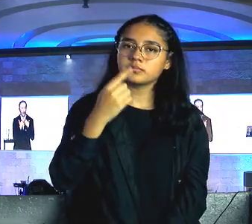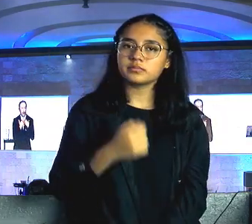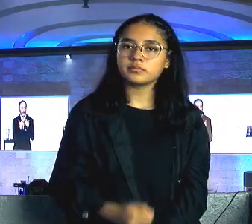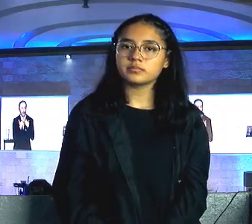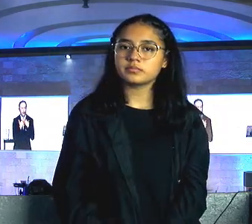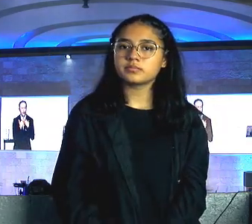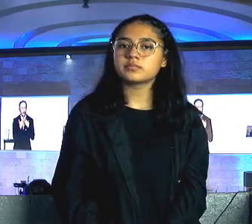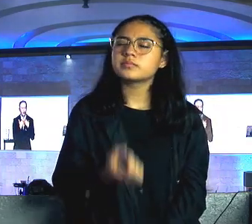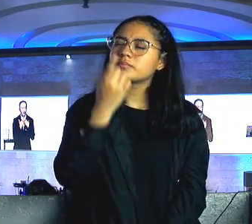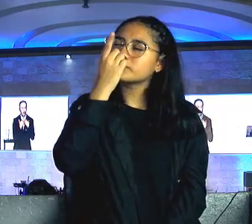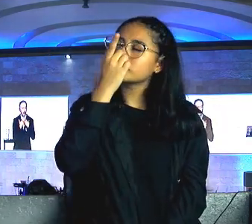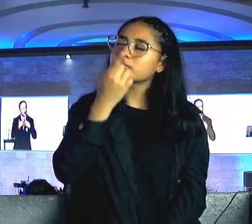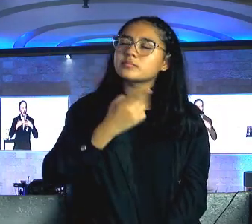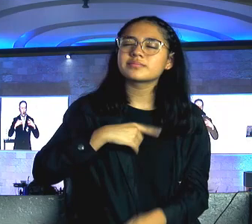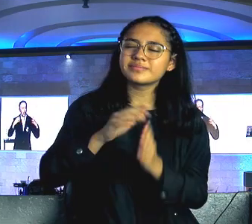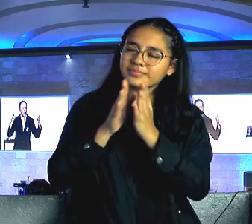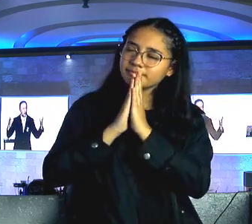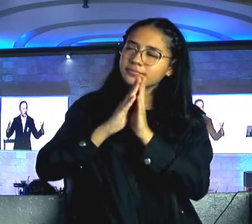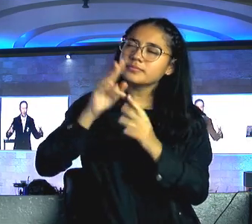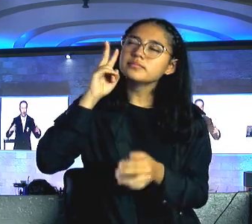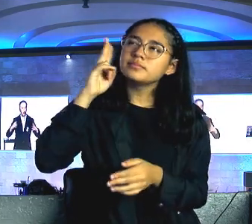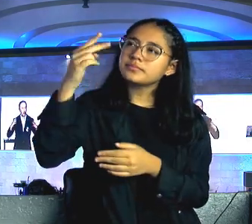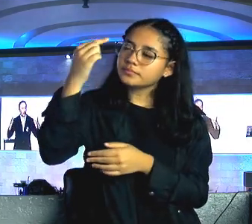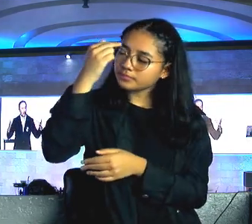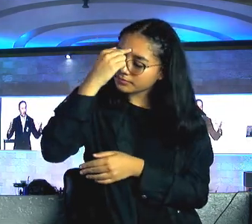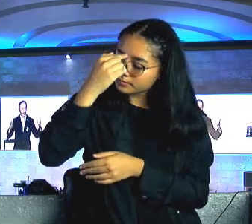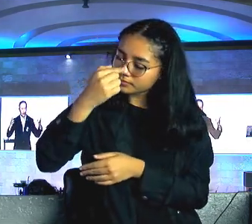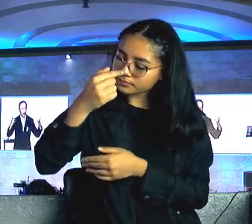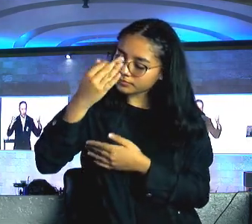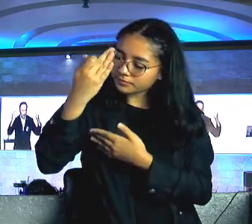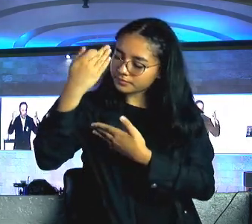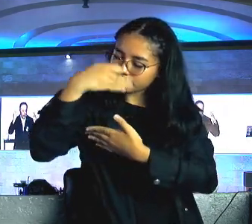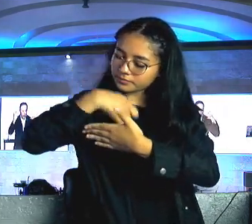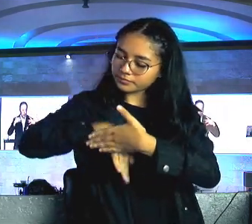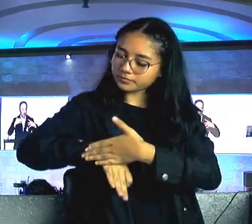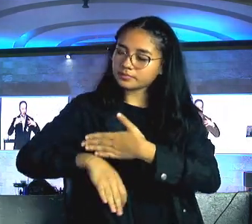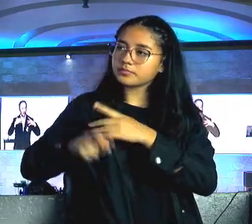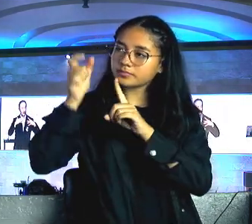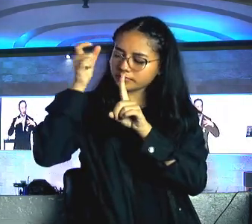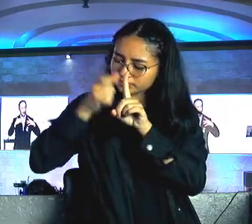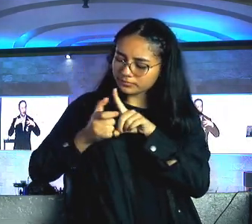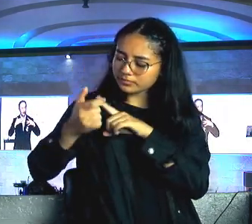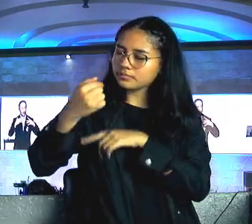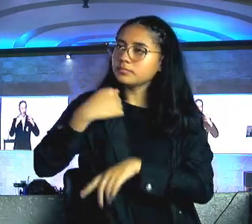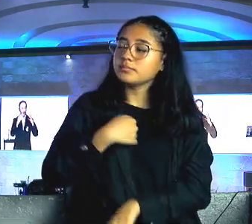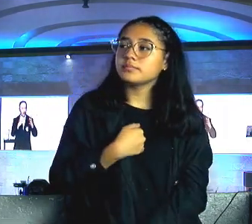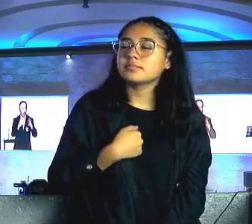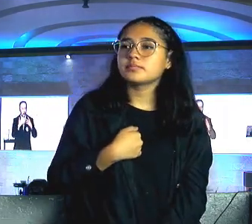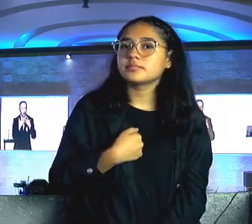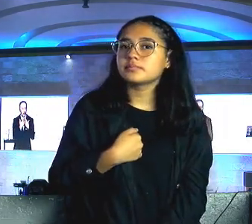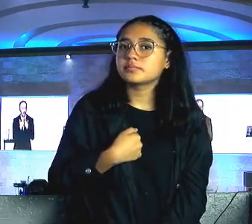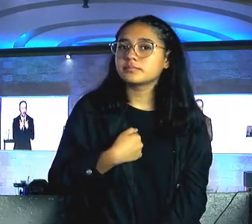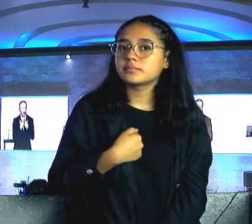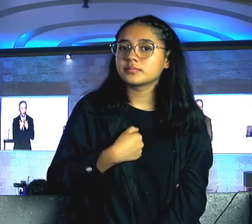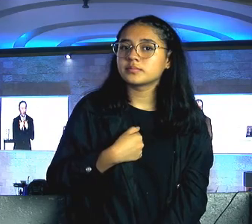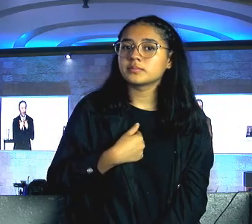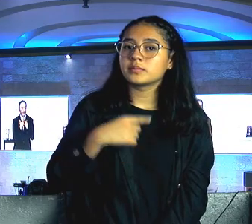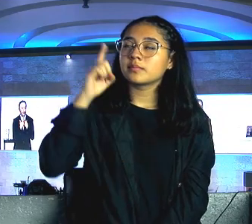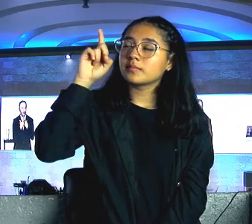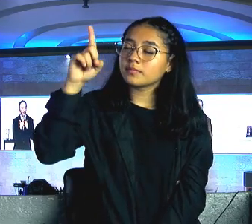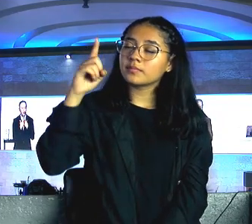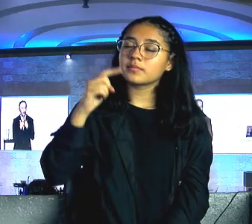mí. Señor, te doy la libertad, la autoridad para hablarme y decirme lo que tú ves de mí.